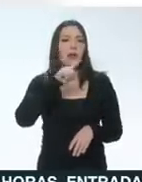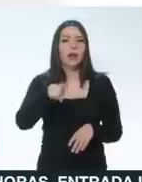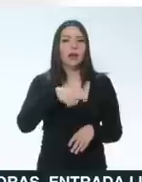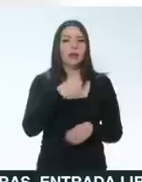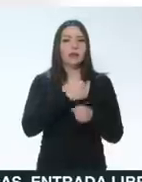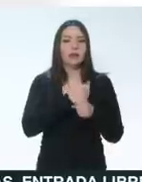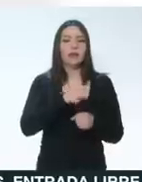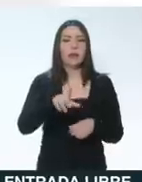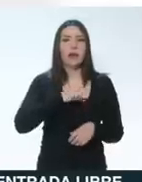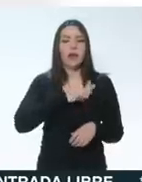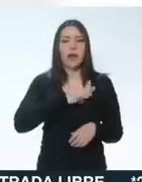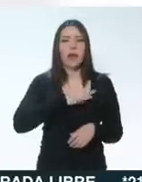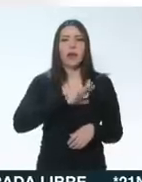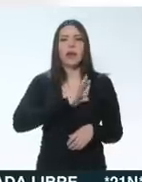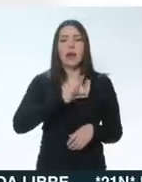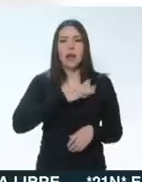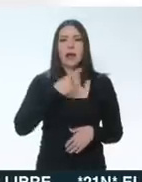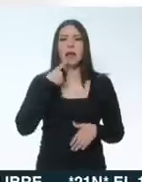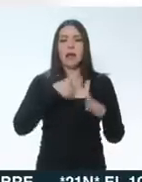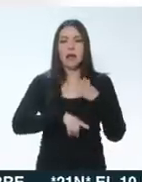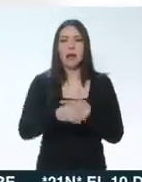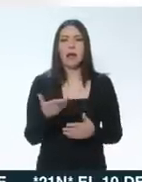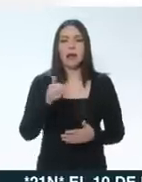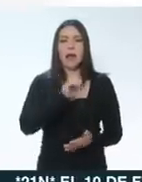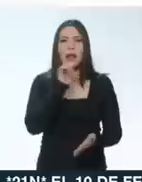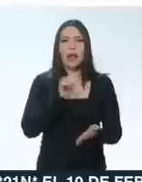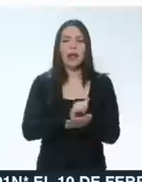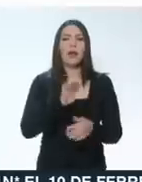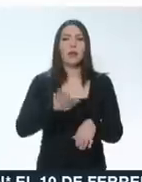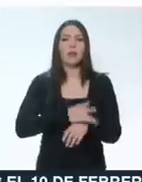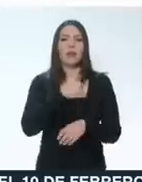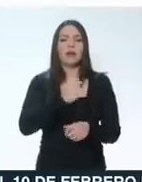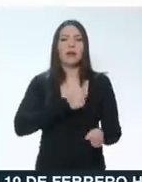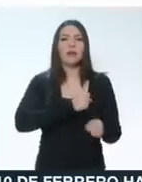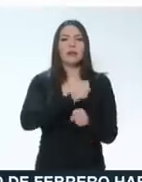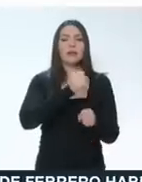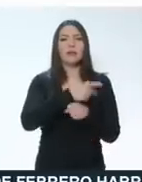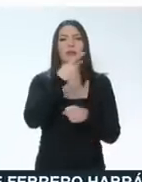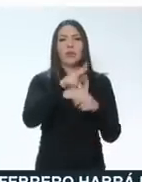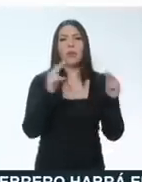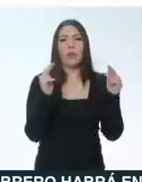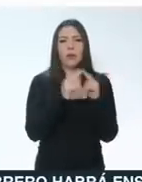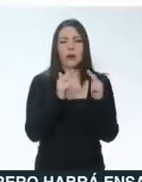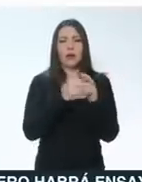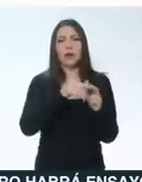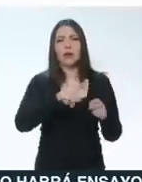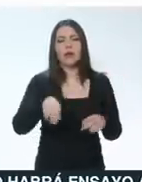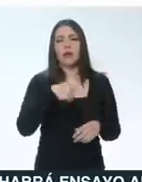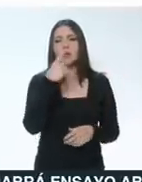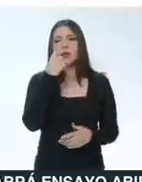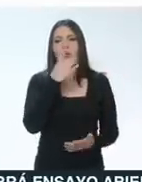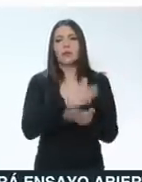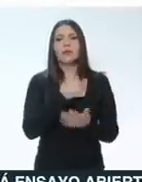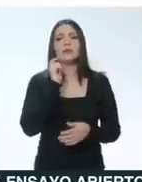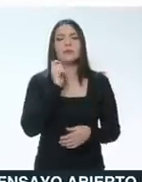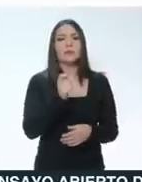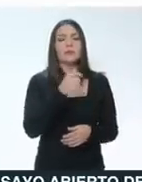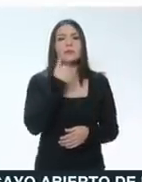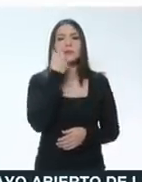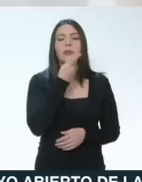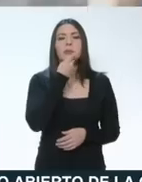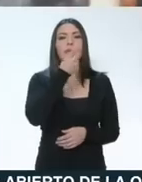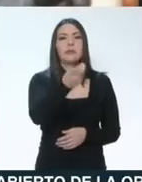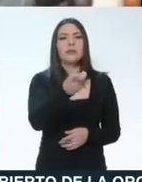correspondiente por violencia doméstica. Ellas lo único que hicieron, bueno, fue